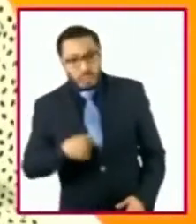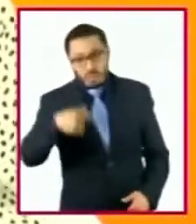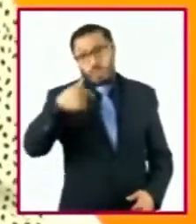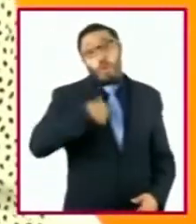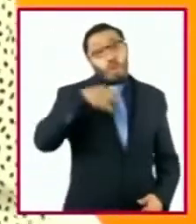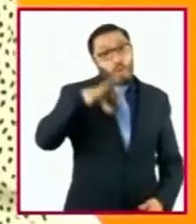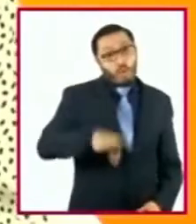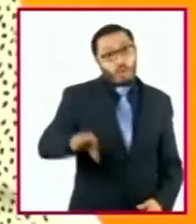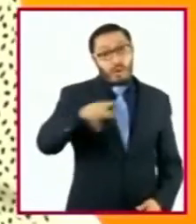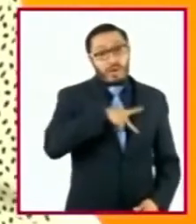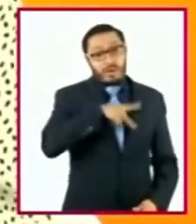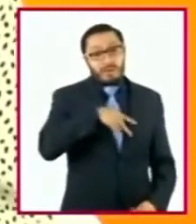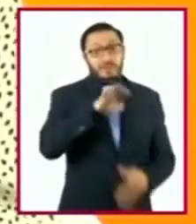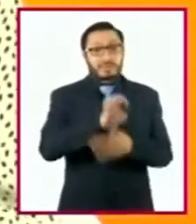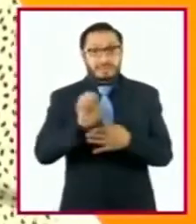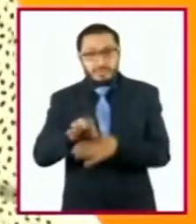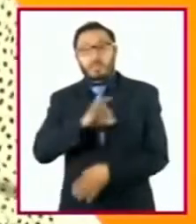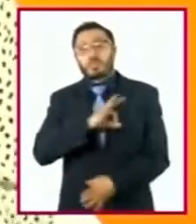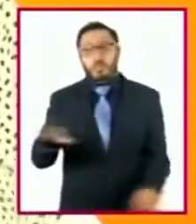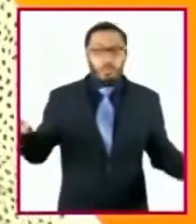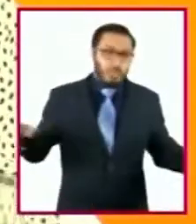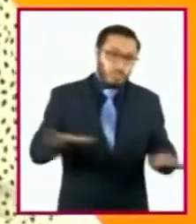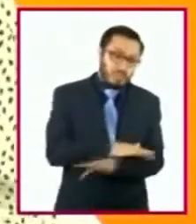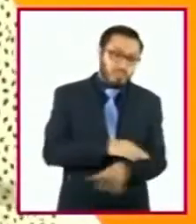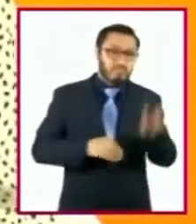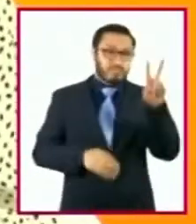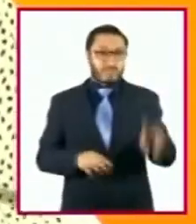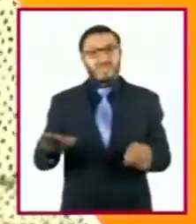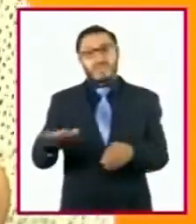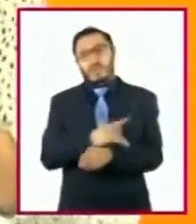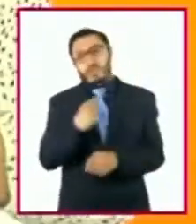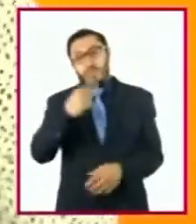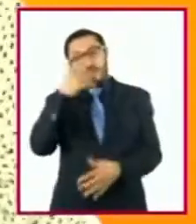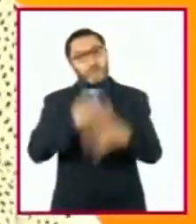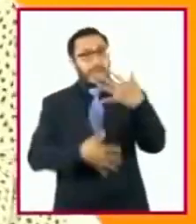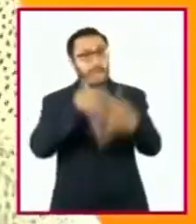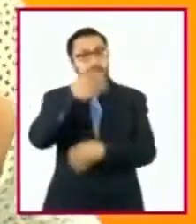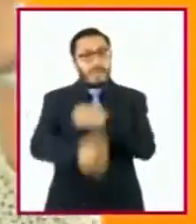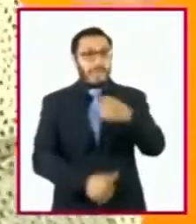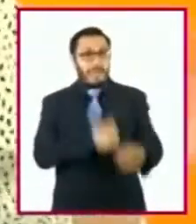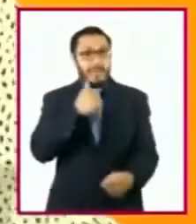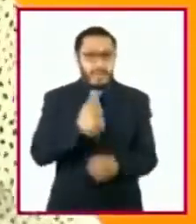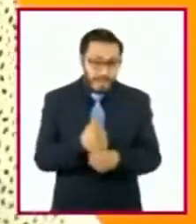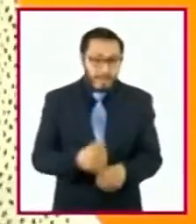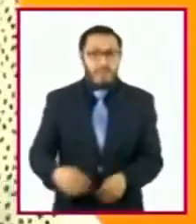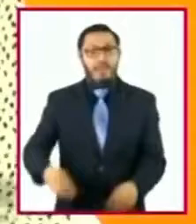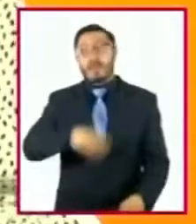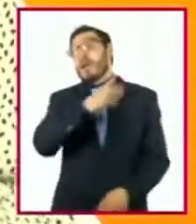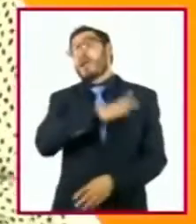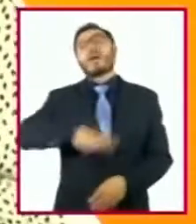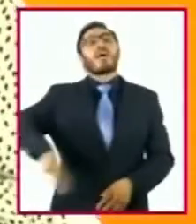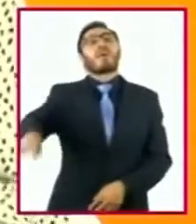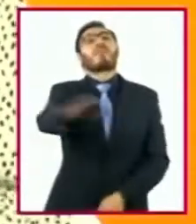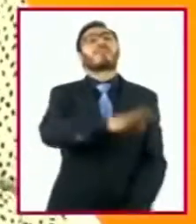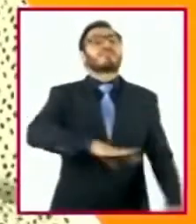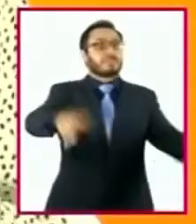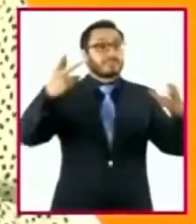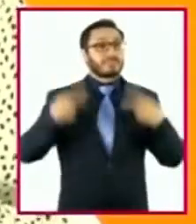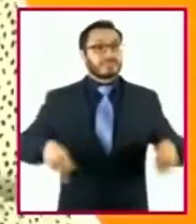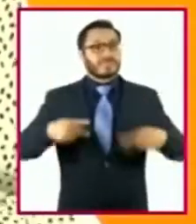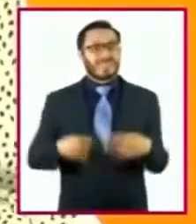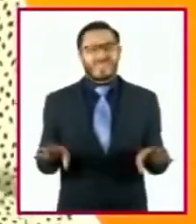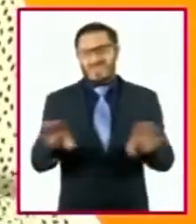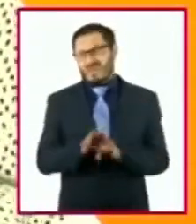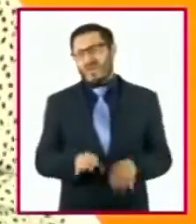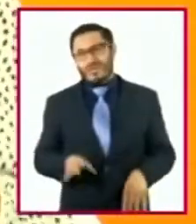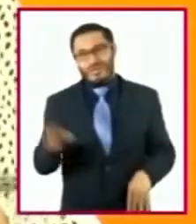por supuesto que podemos cambiar porque a los 15 años el mundo literalmente es algo muy curioso